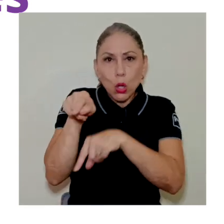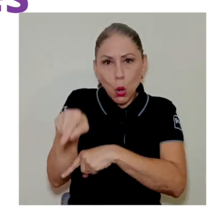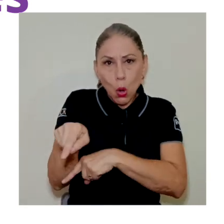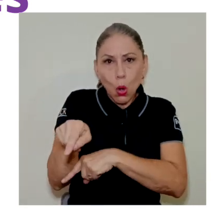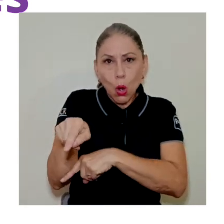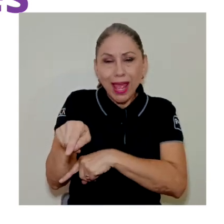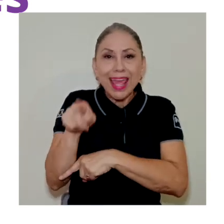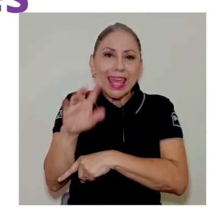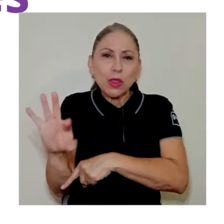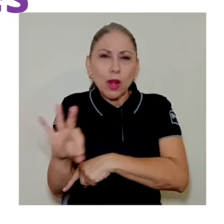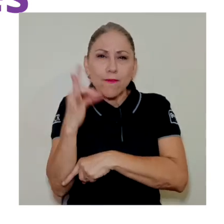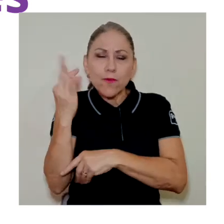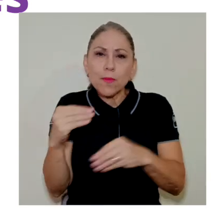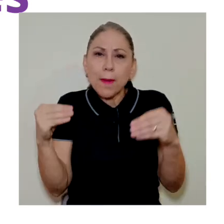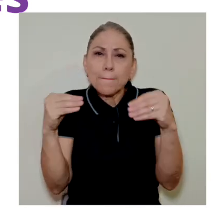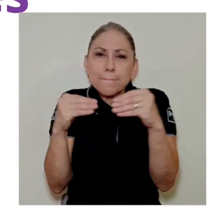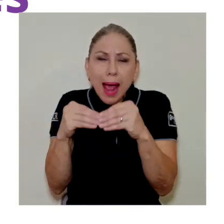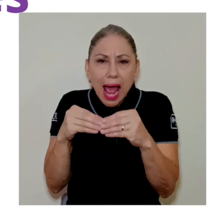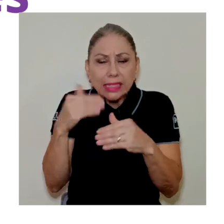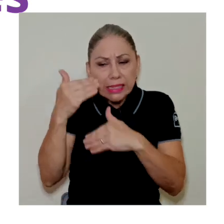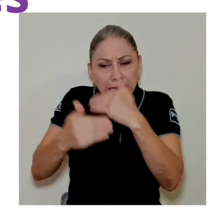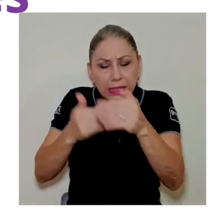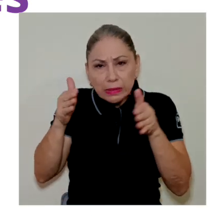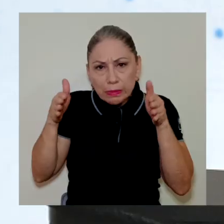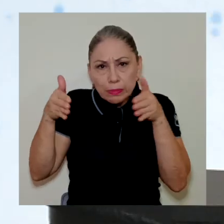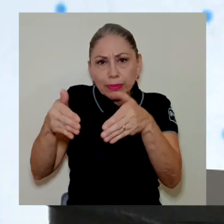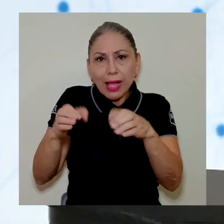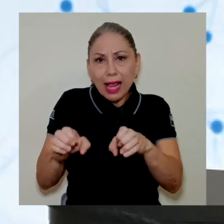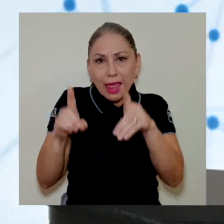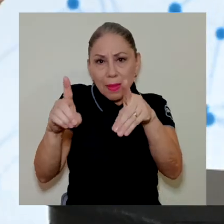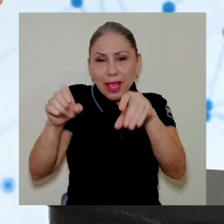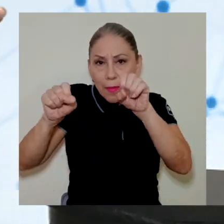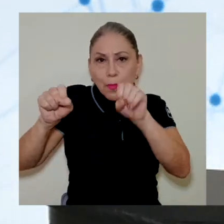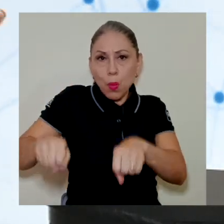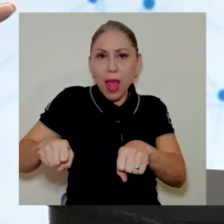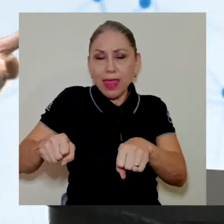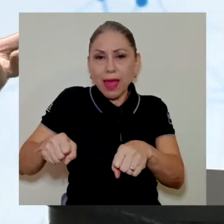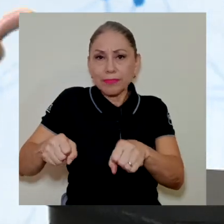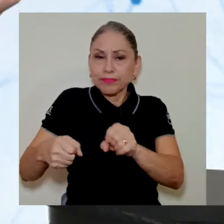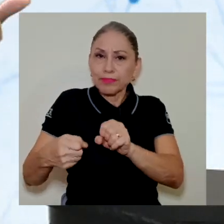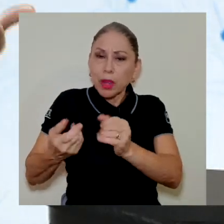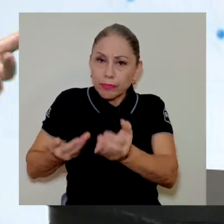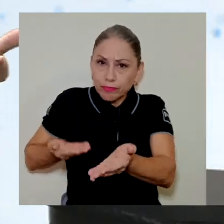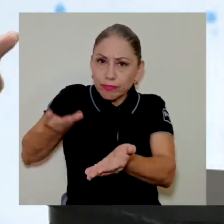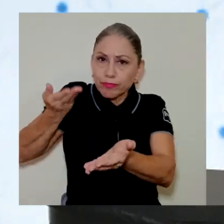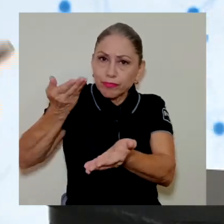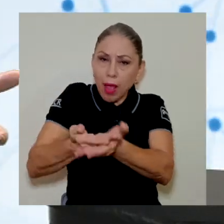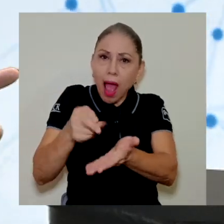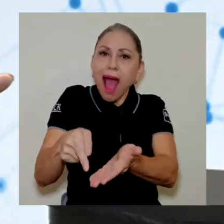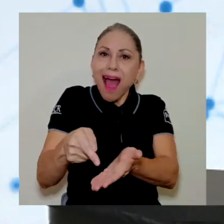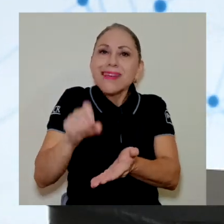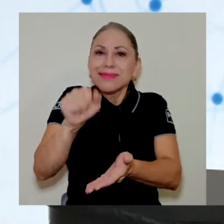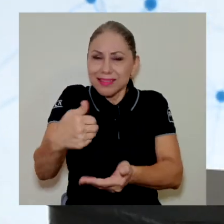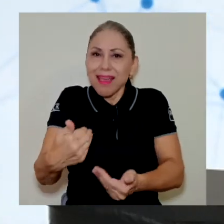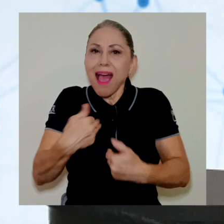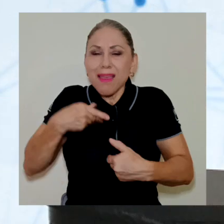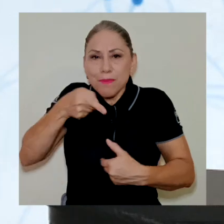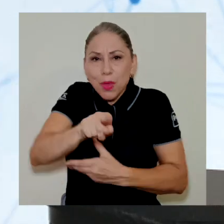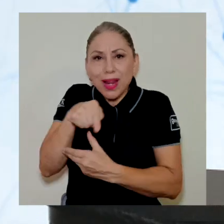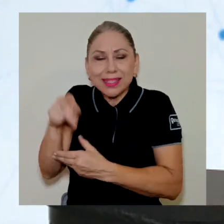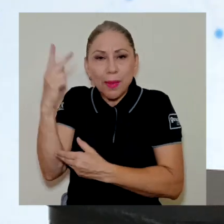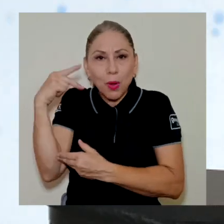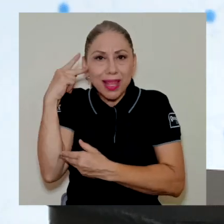alguna medida, de manera, digamos, más sistemática y académica, pueda poner sobre la mesa efectivamente que hay violencia política, se